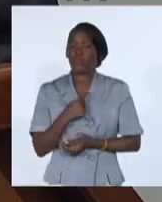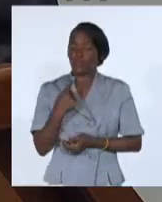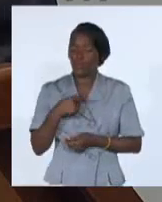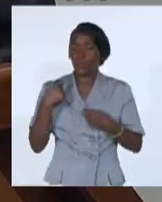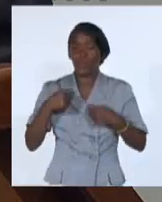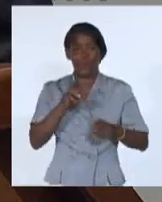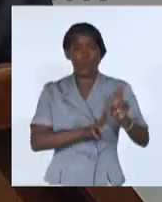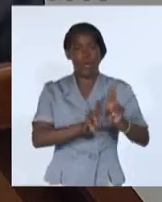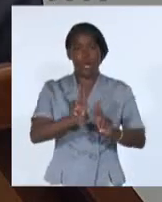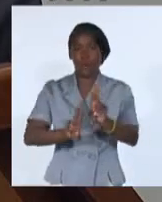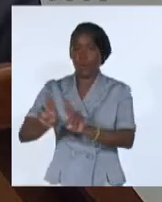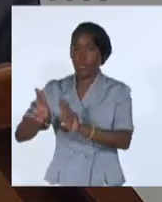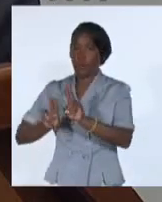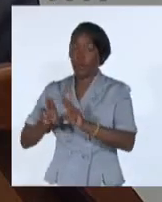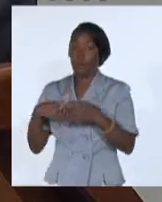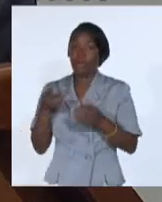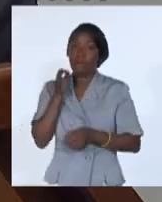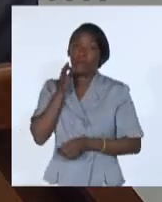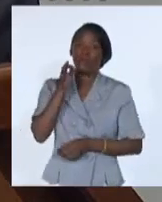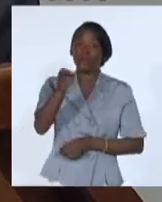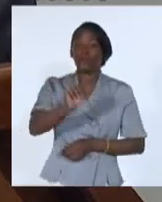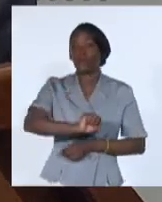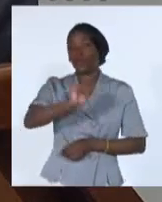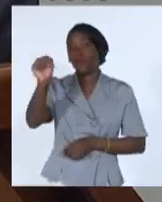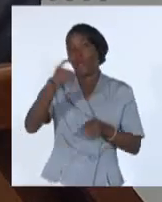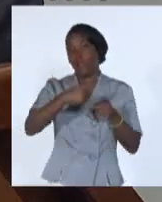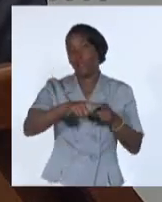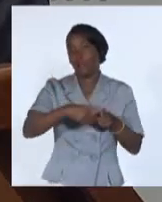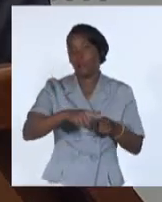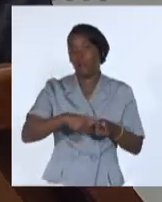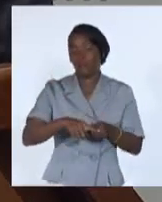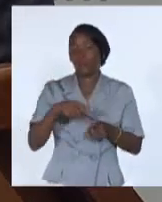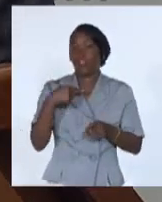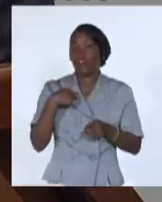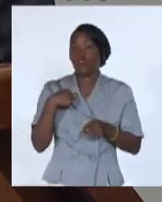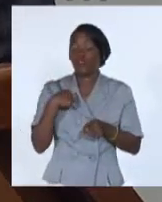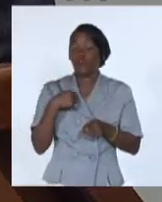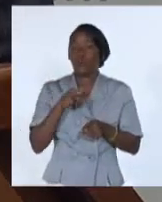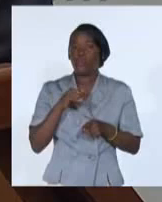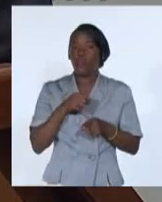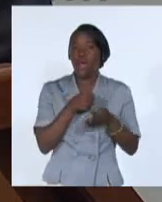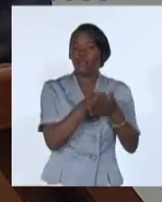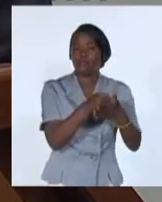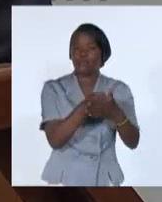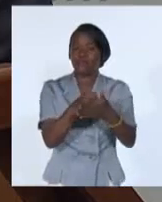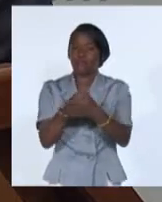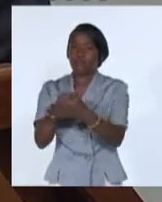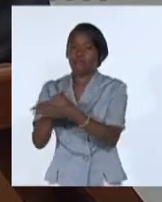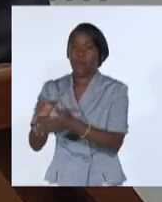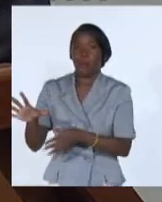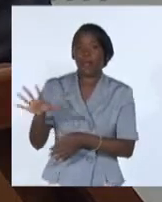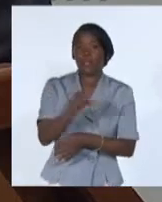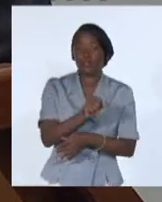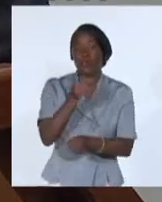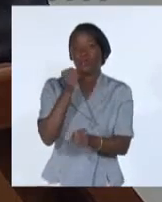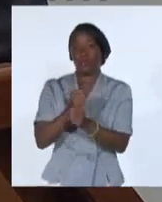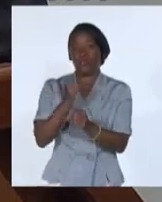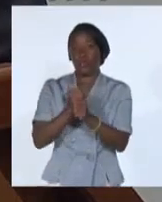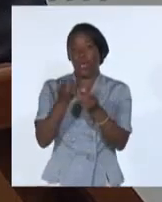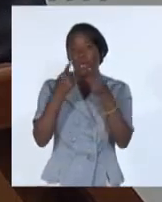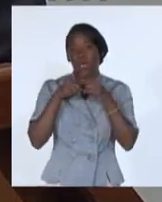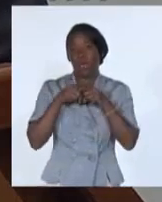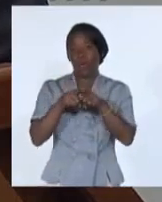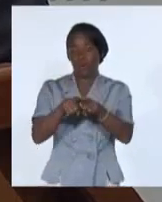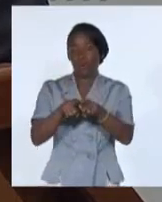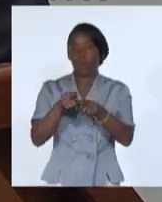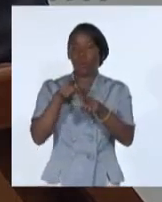cumbre futura. E insto a todos a desempeñar un papel importante en aras de los intereses de los